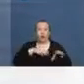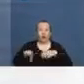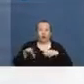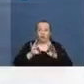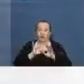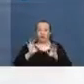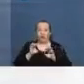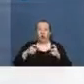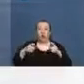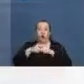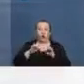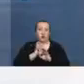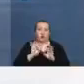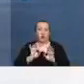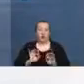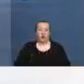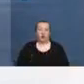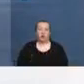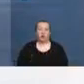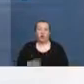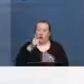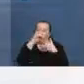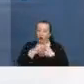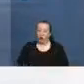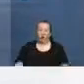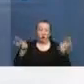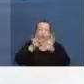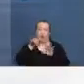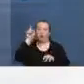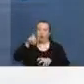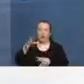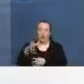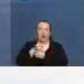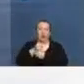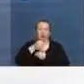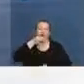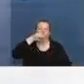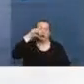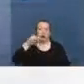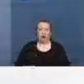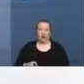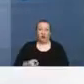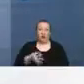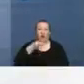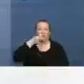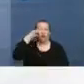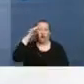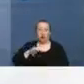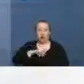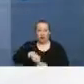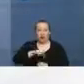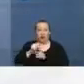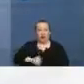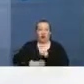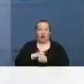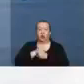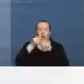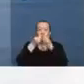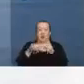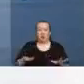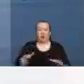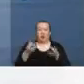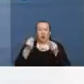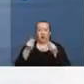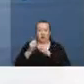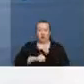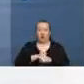es unas cosas fundamentales que tenemos que recuperar la verdad se ha perdido la verdad estos años y entre los varios